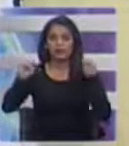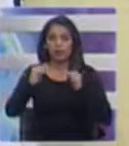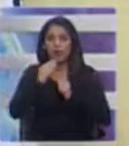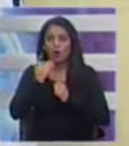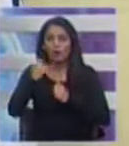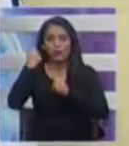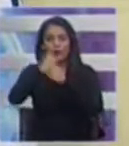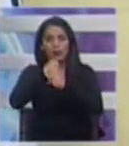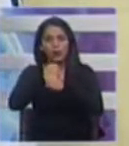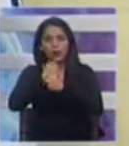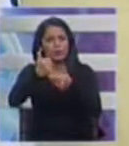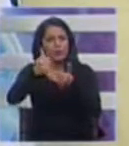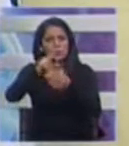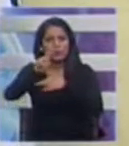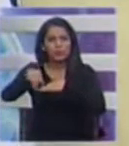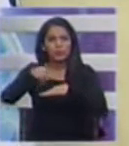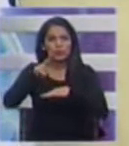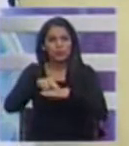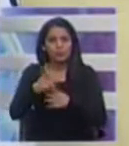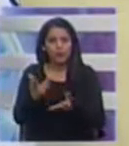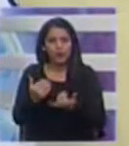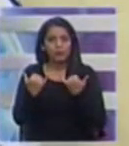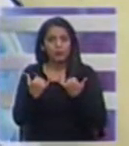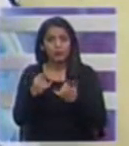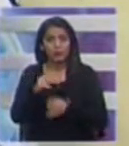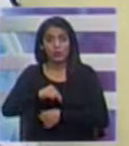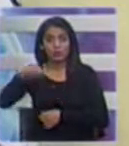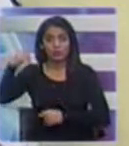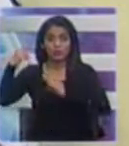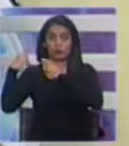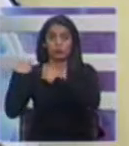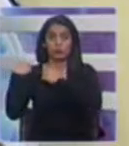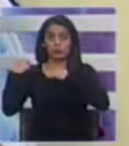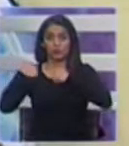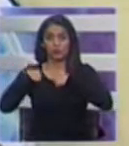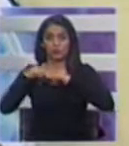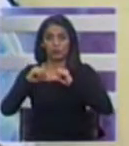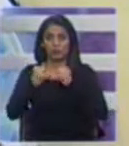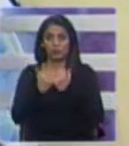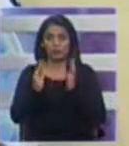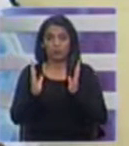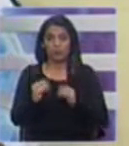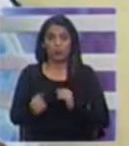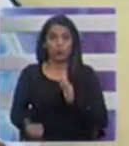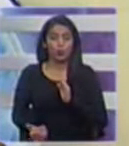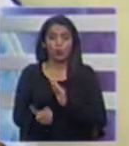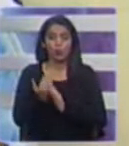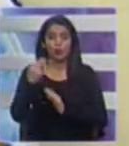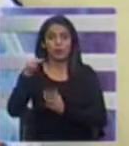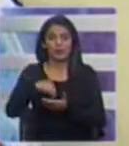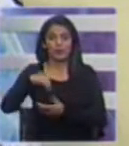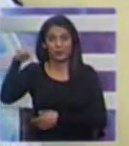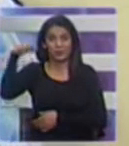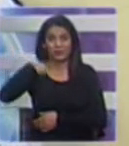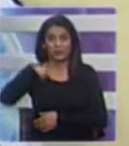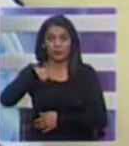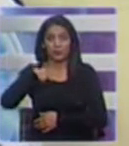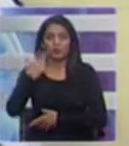de que si Avanza habría tomado una posición, en cambio no podría hablar de una asamblea independiente, una